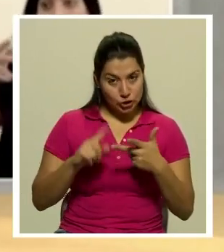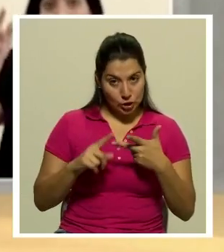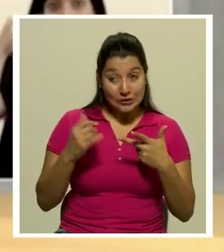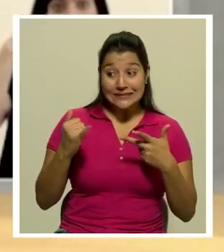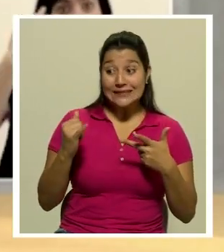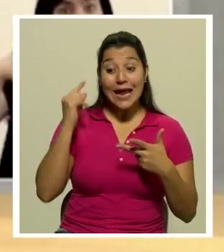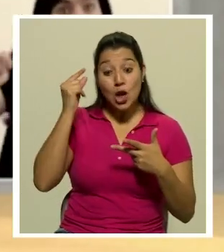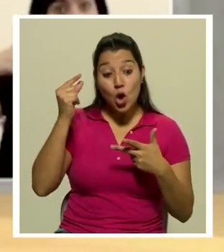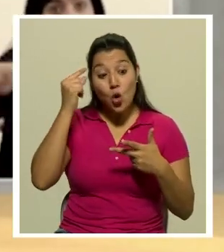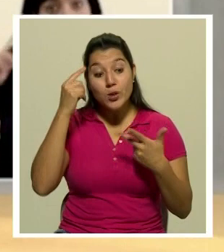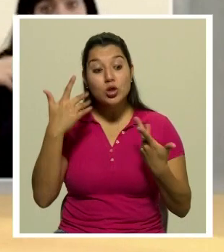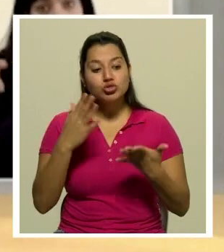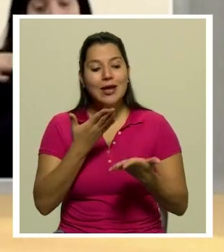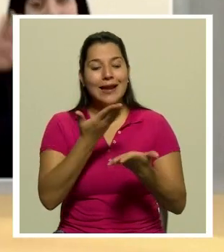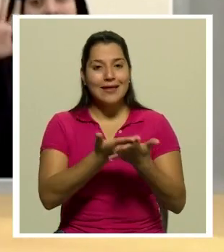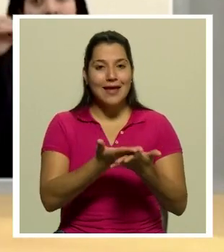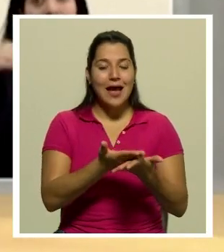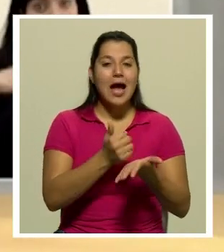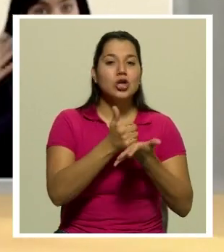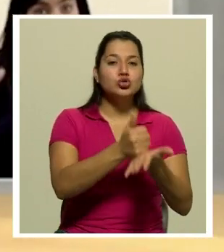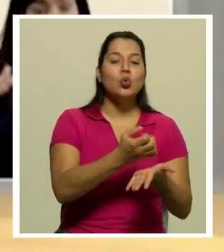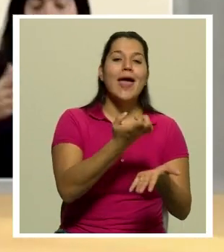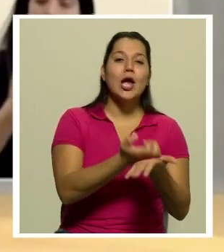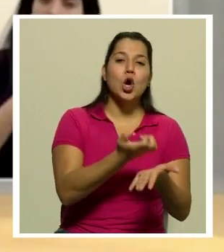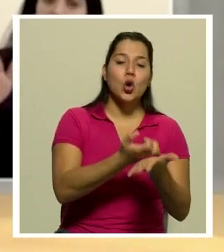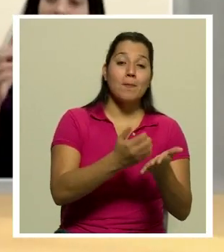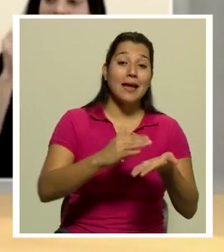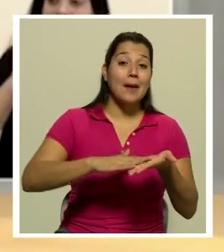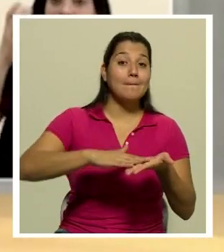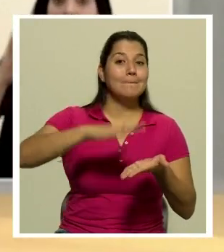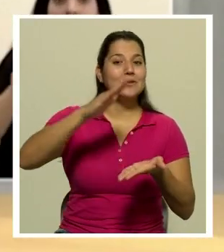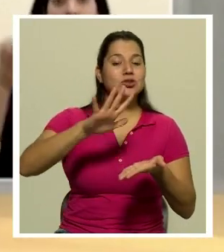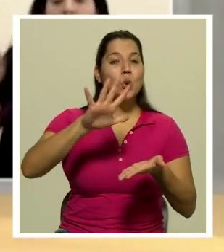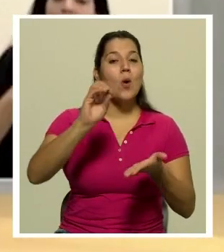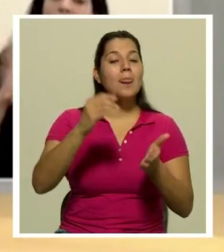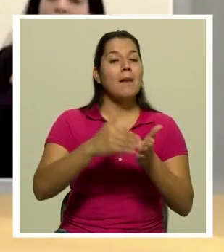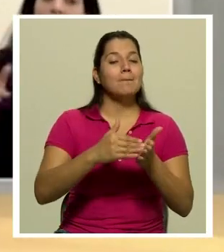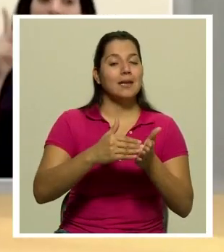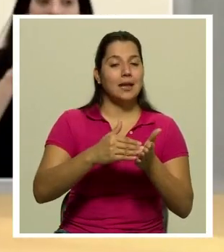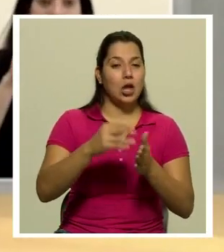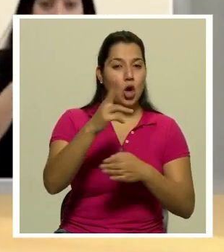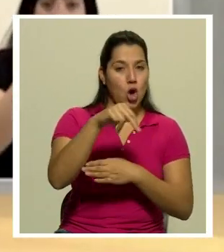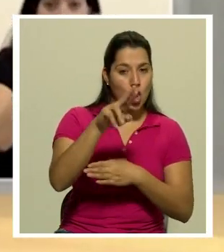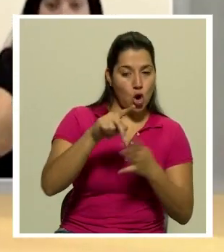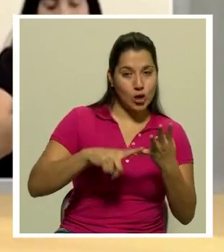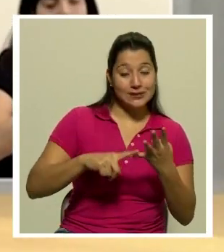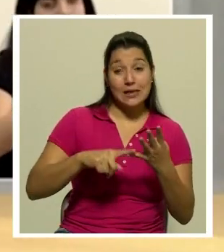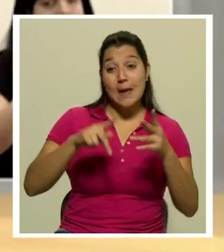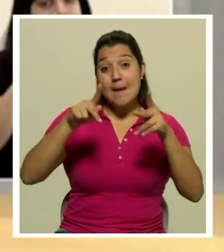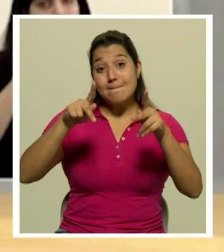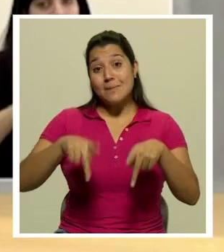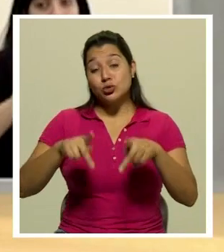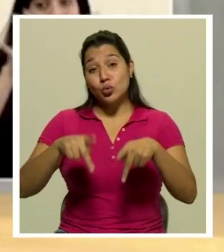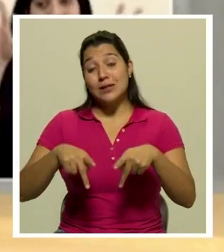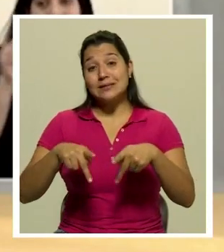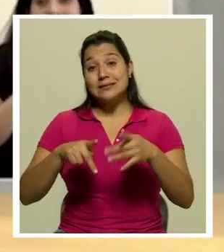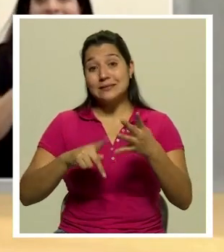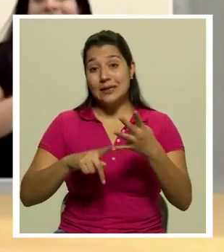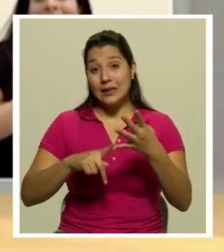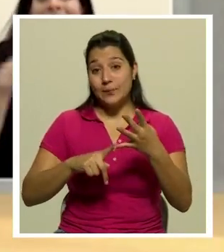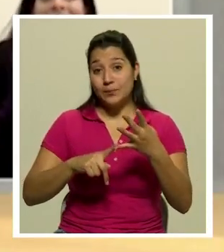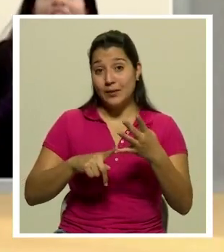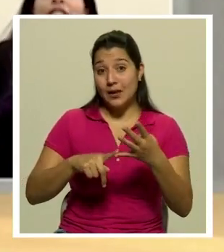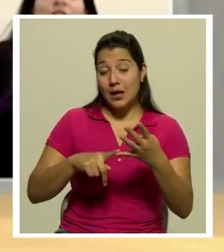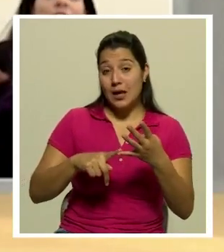del Estado mayores a 50.000 colones, a funcionarios públicos o a personas privadas de libertad. Eso es básicamente